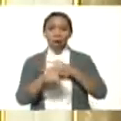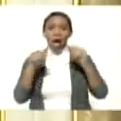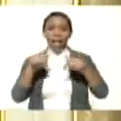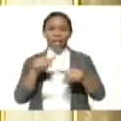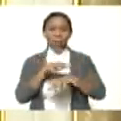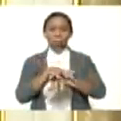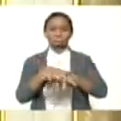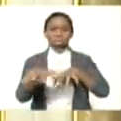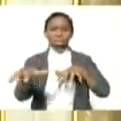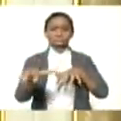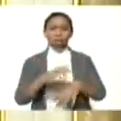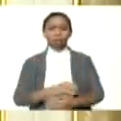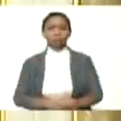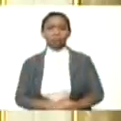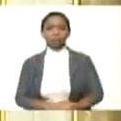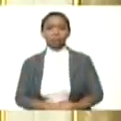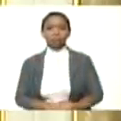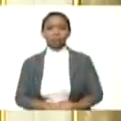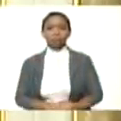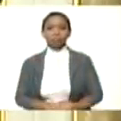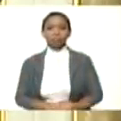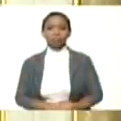mayoría.